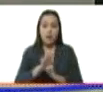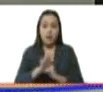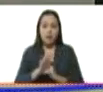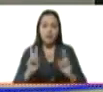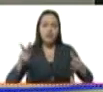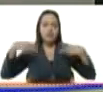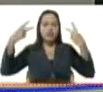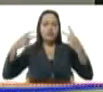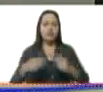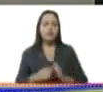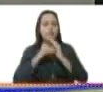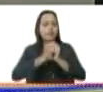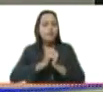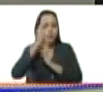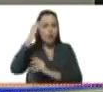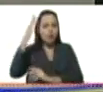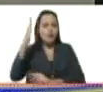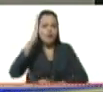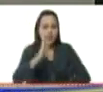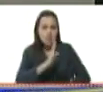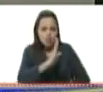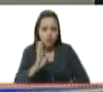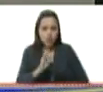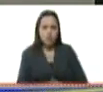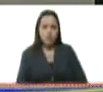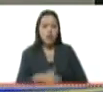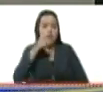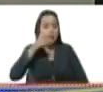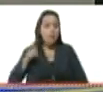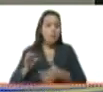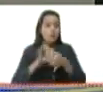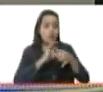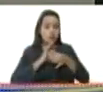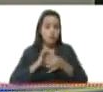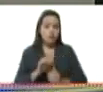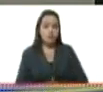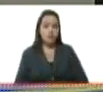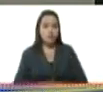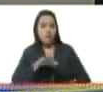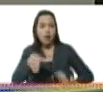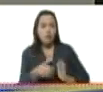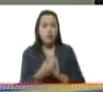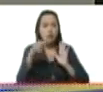airosos. Pido a Dios sus bendiciones y pido a nuestro pueblo su unión para que todas las